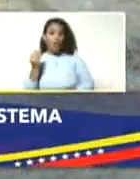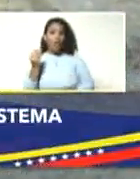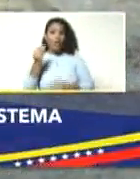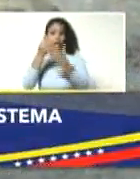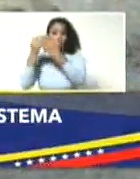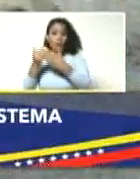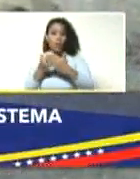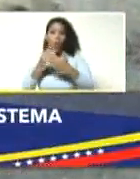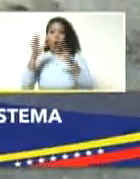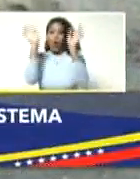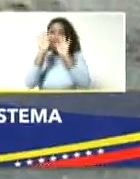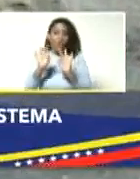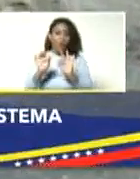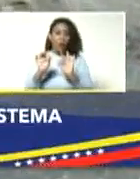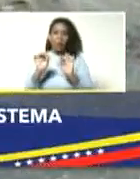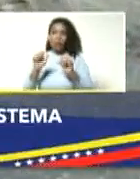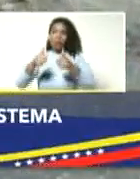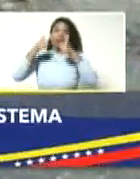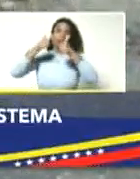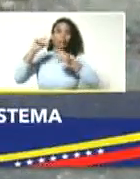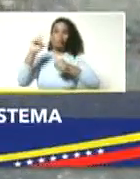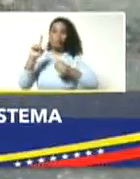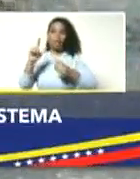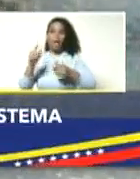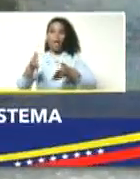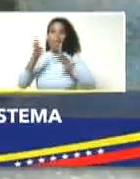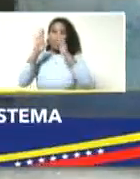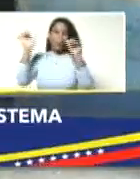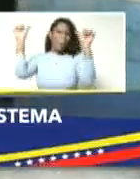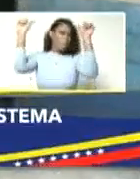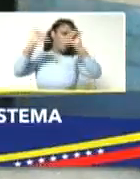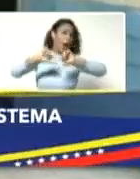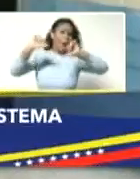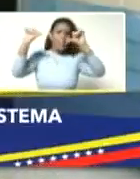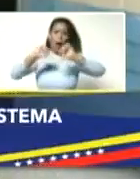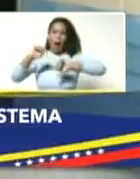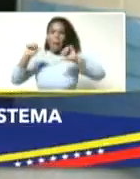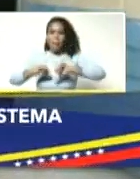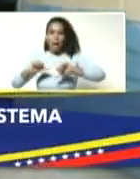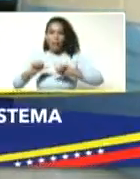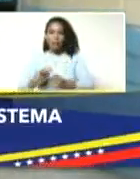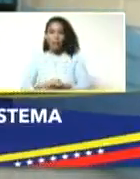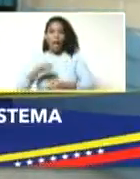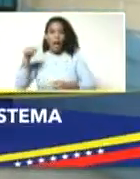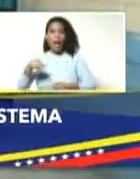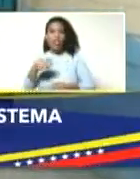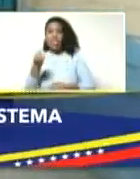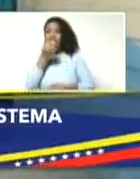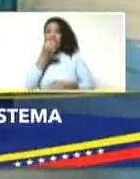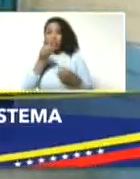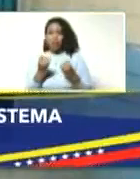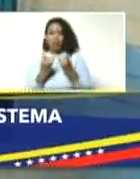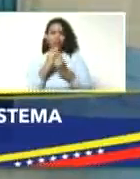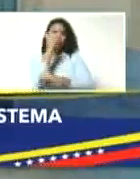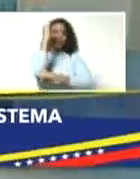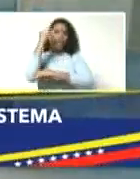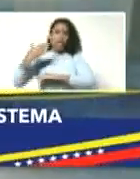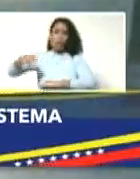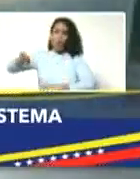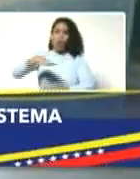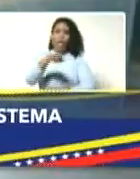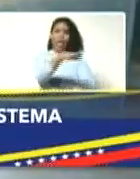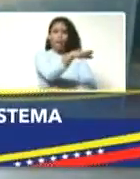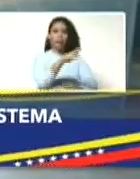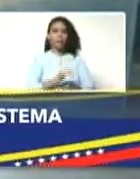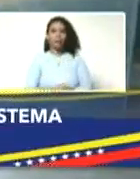adecuada, no las instalaciones ser. No se encontraban correcto. Correspondientes para su buen desenvolvimiento. Por ejemplo, esto era monte y culebra aquí. Bastante monte. Mira,